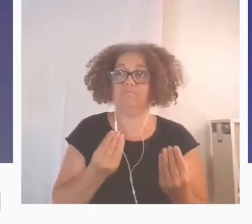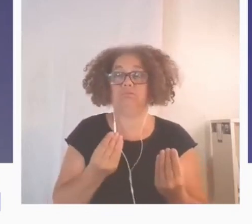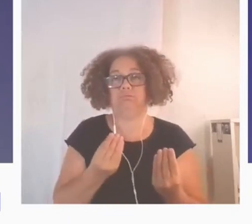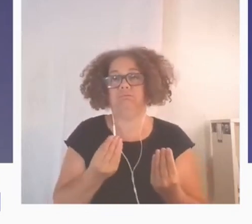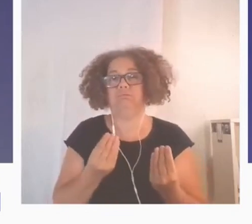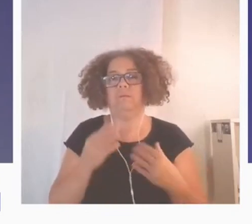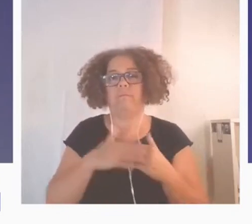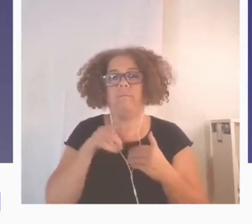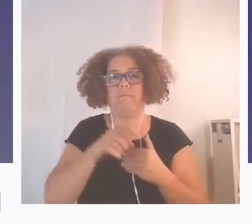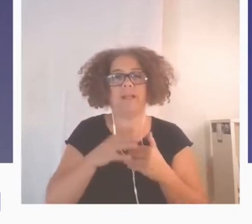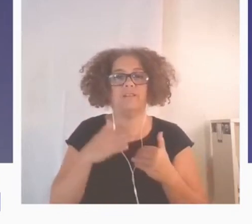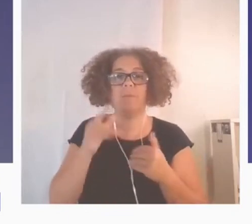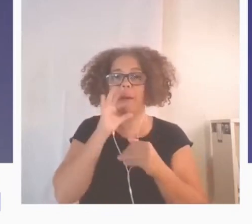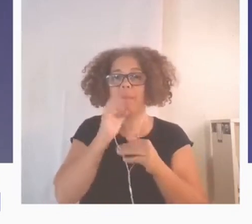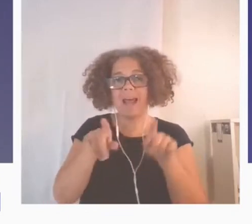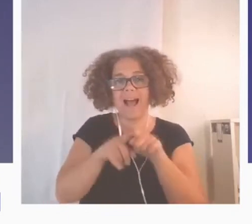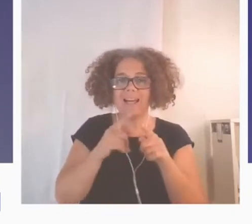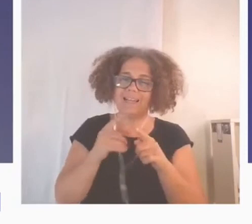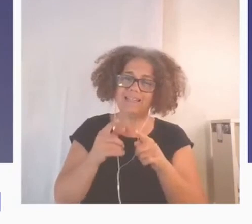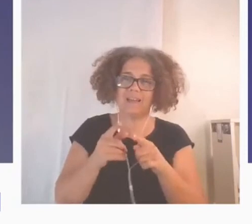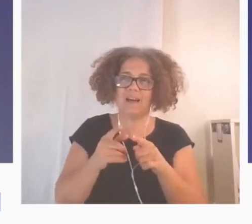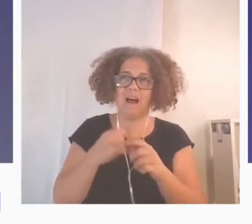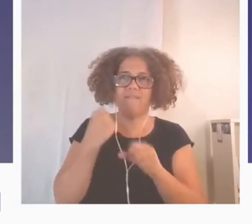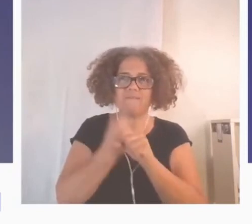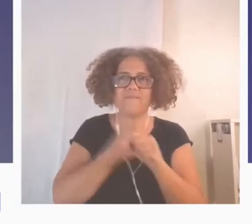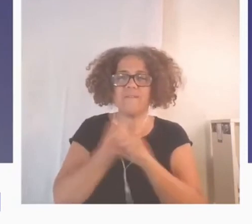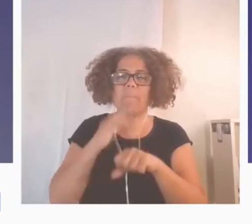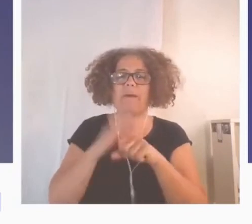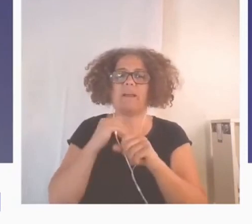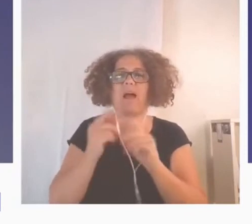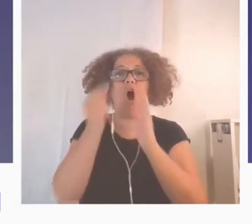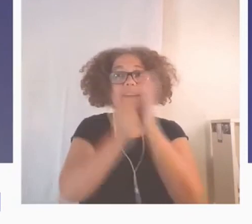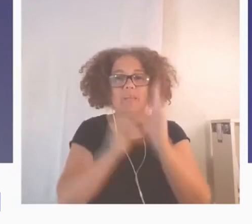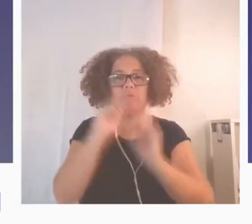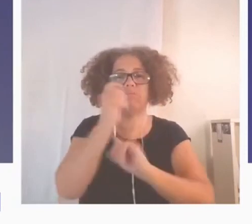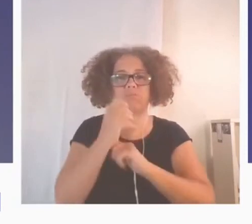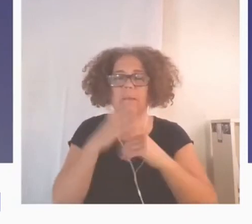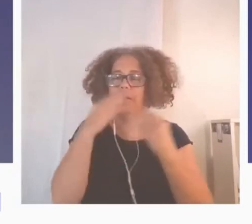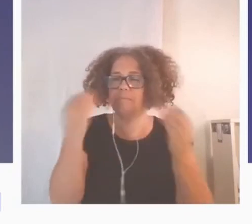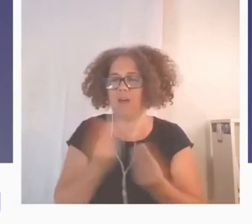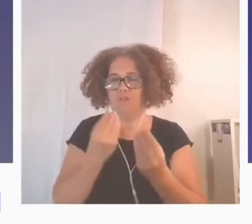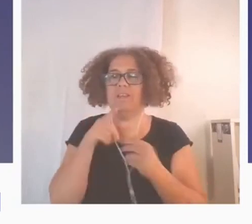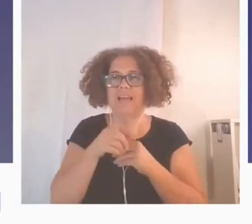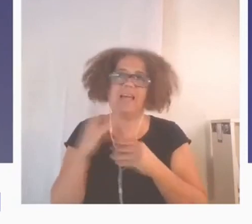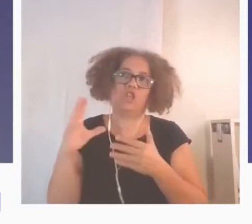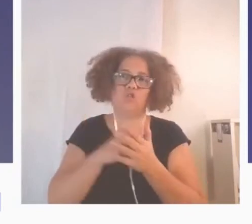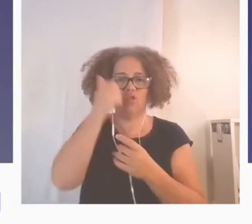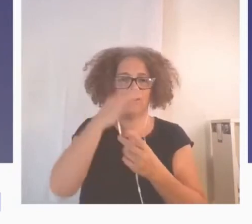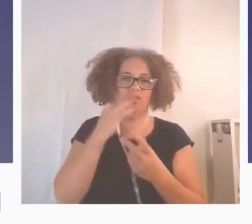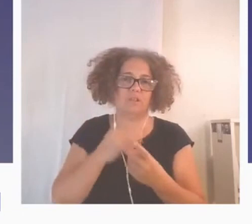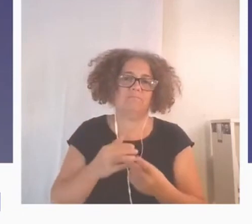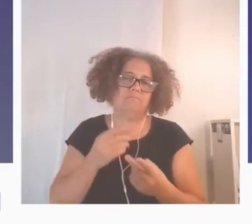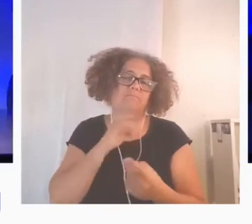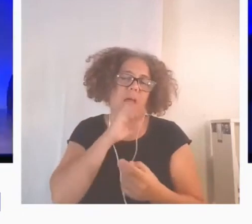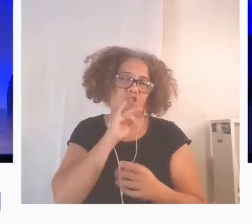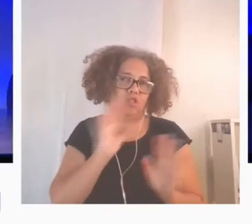para, pues en esa carrera para conseguir llegar a los objetivos de la Agenda 2030, yo creo que vamos a estar todos y todas más contentos.